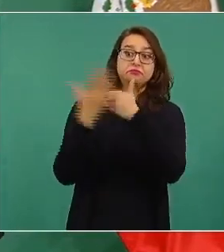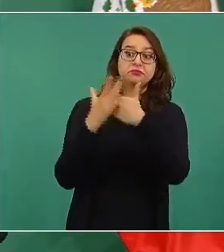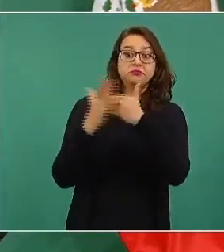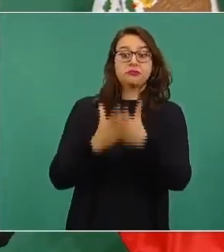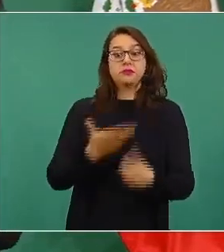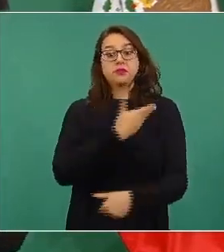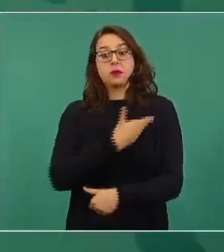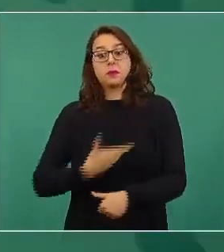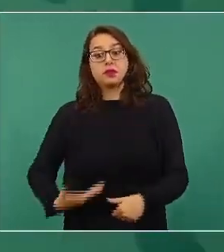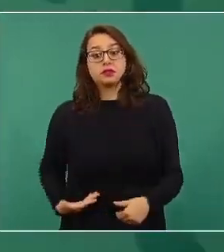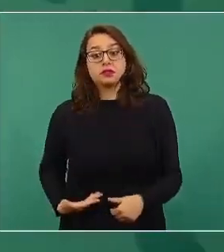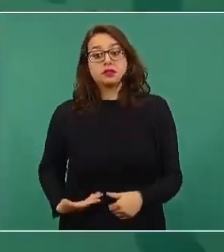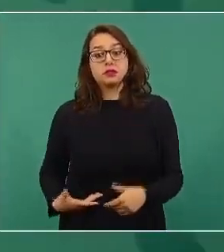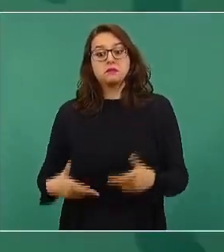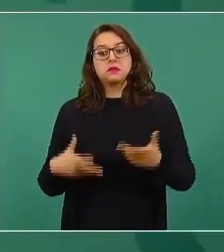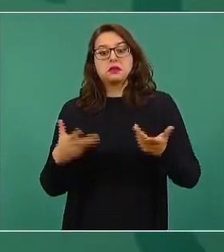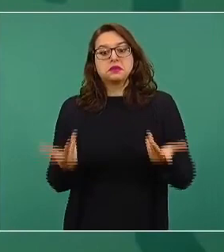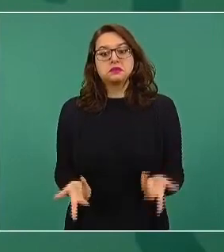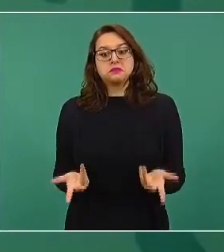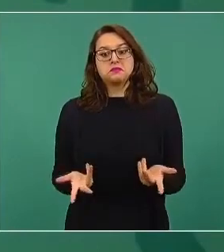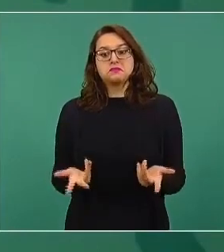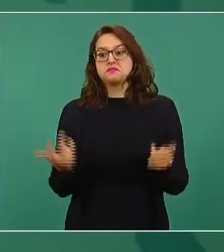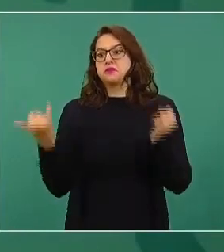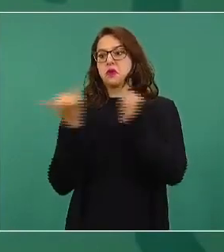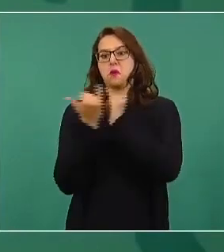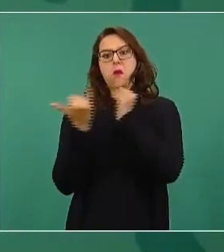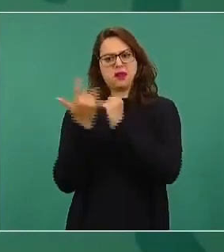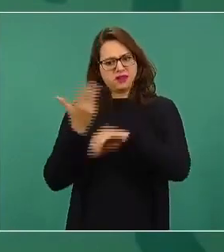de que a mitad del gobierno